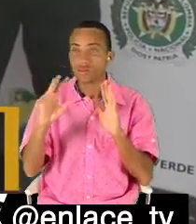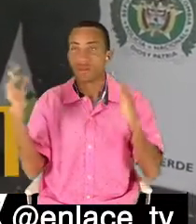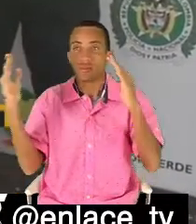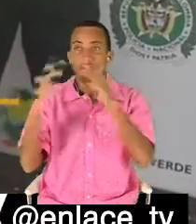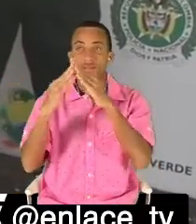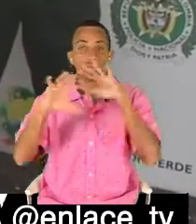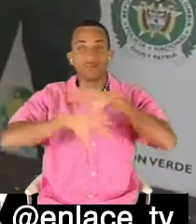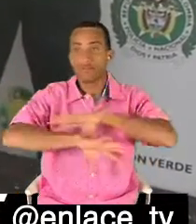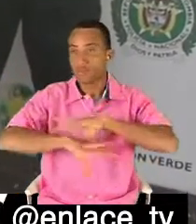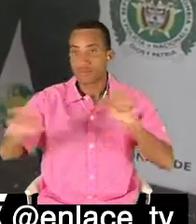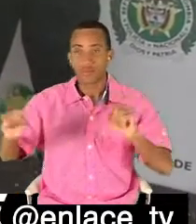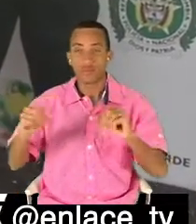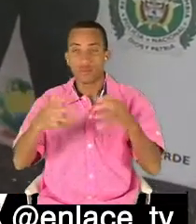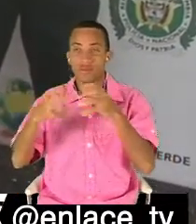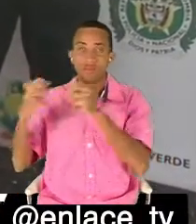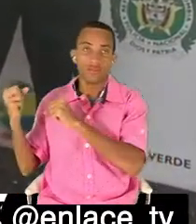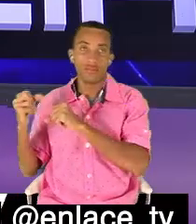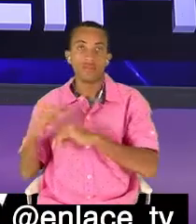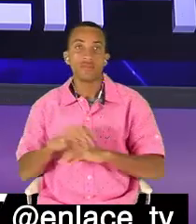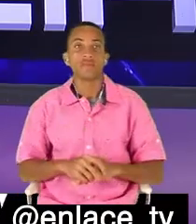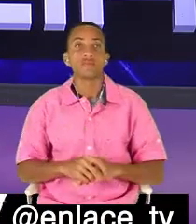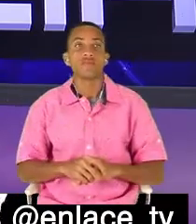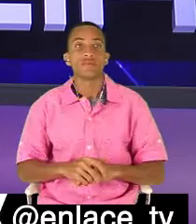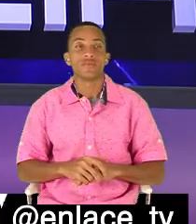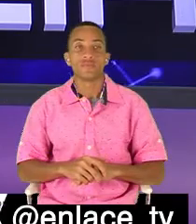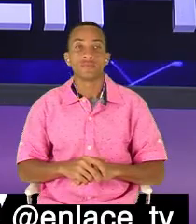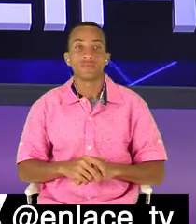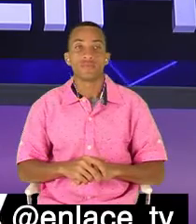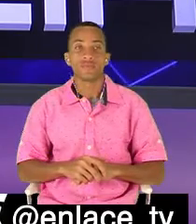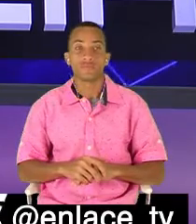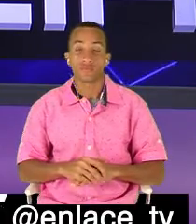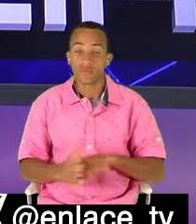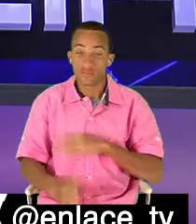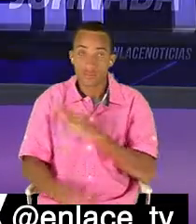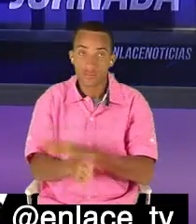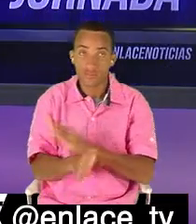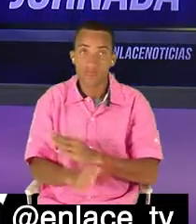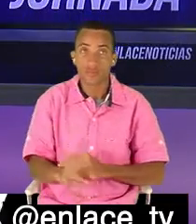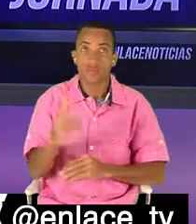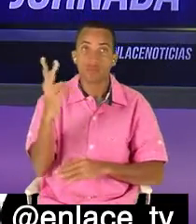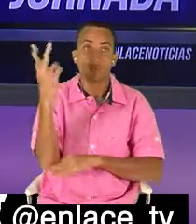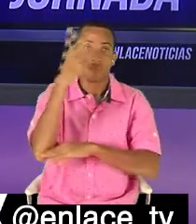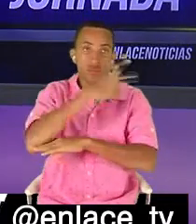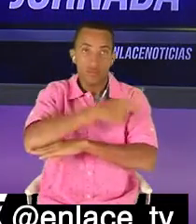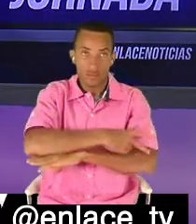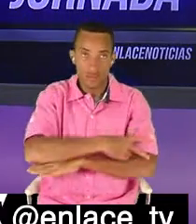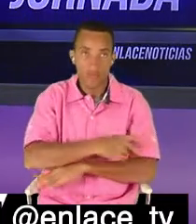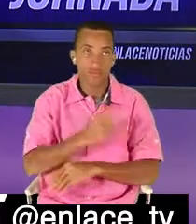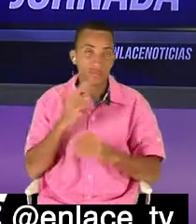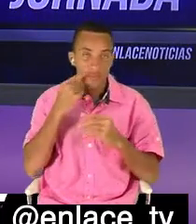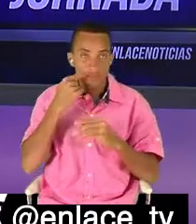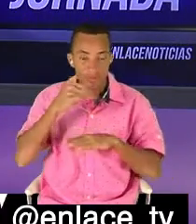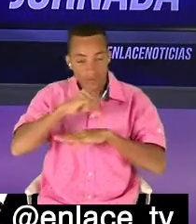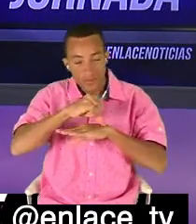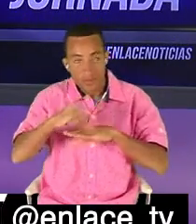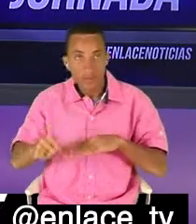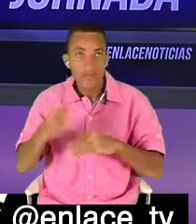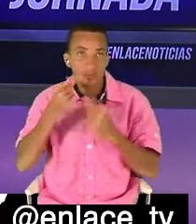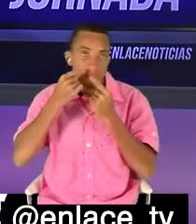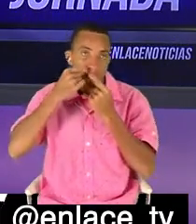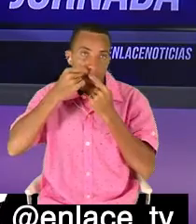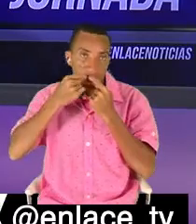el allanamiento en las viviendas. Y avanza el segundo día de cirugías de labio fisurado y paladar hendido en la policlínica